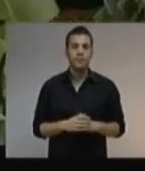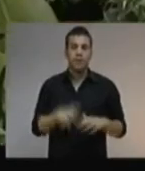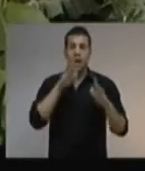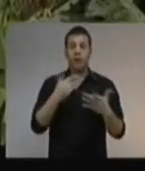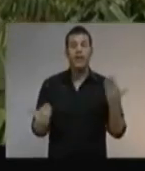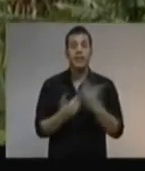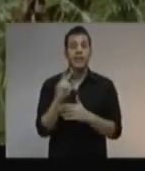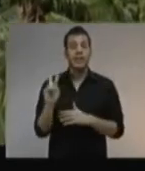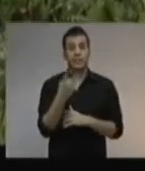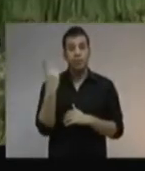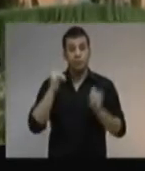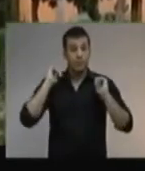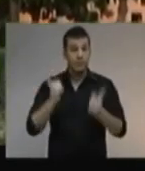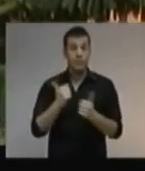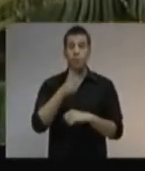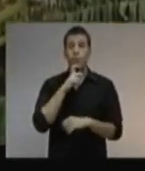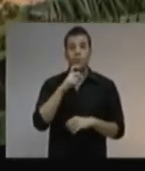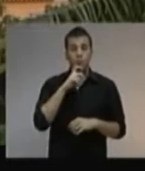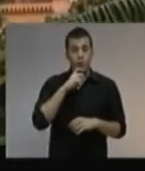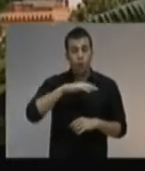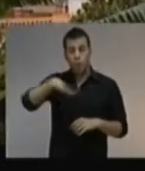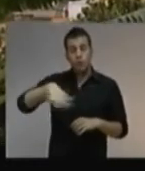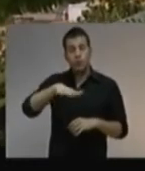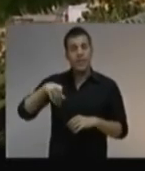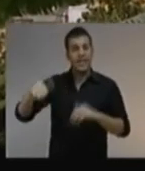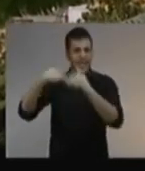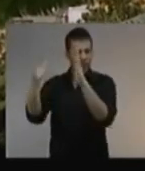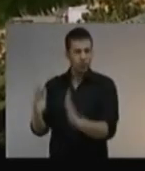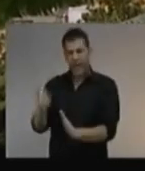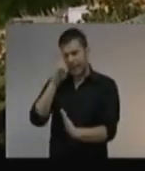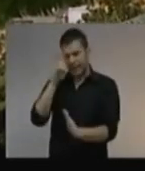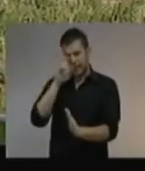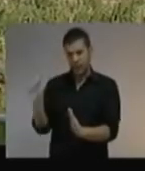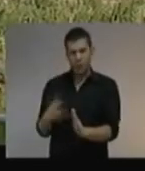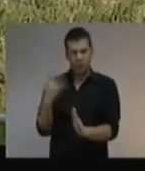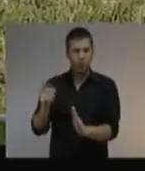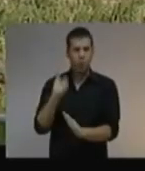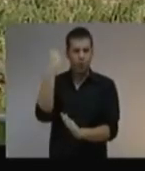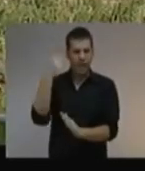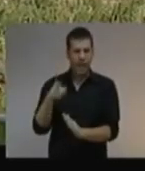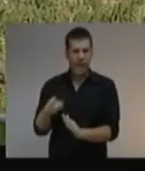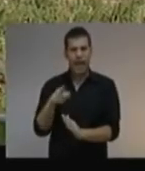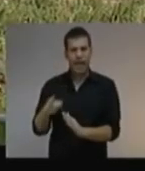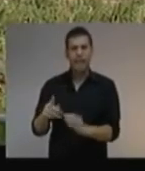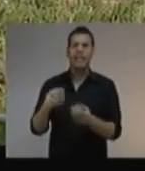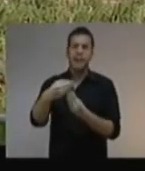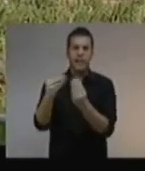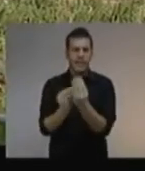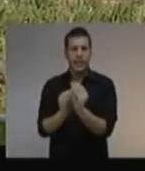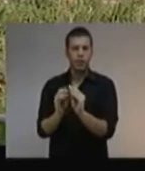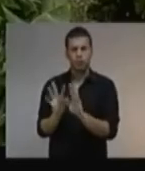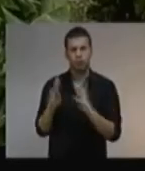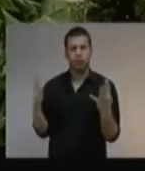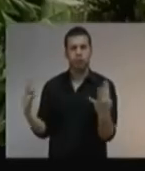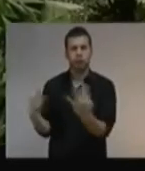Empezamos nuestro segundo día de viaje desplazándonos hasta una de las casonas más antiguas de la isla, rodeada de plataneros. Queremos que nos cuenten